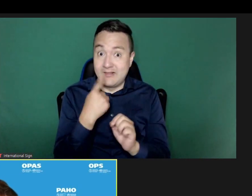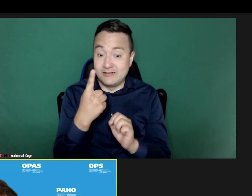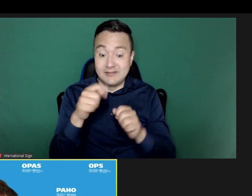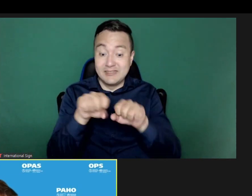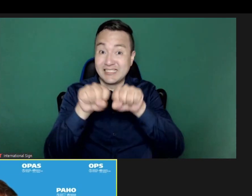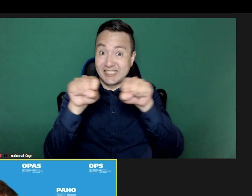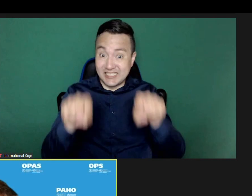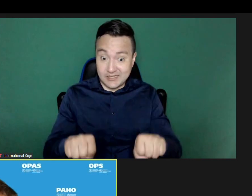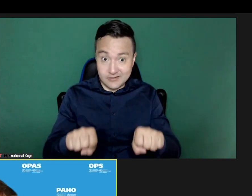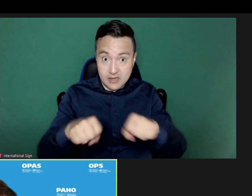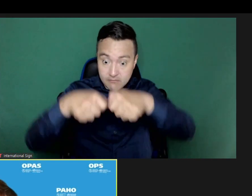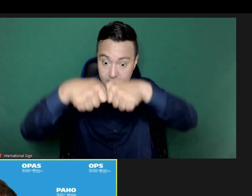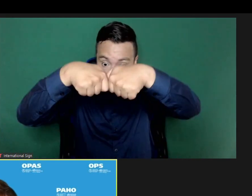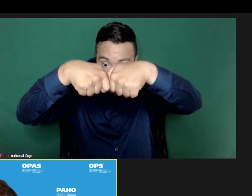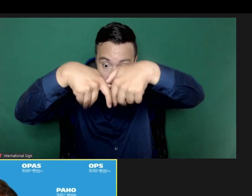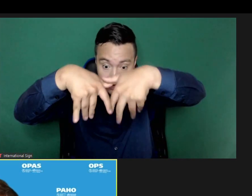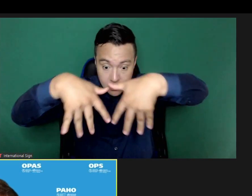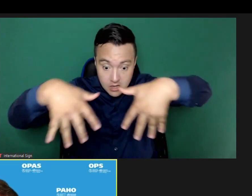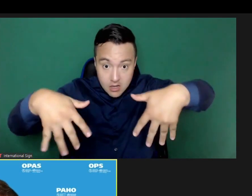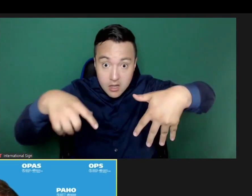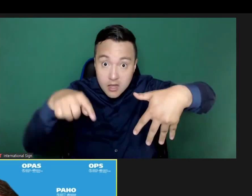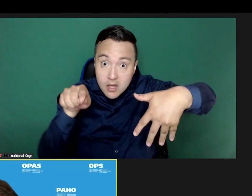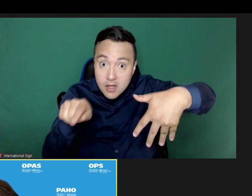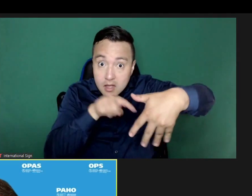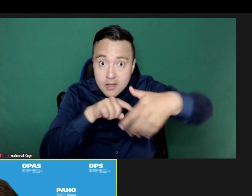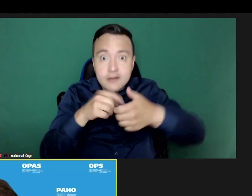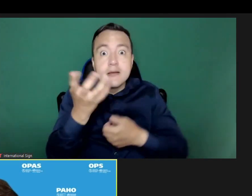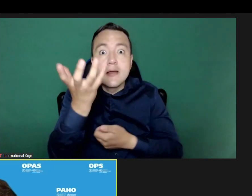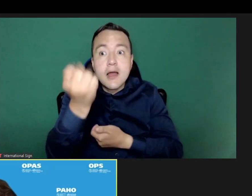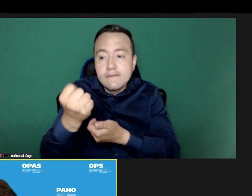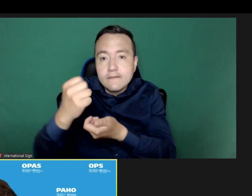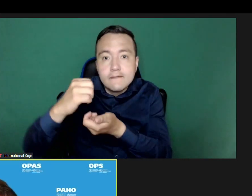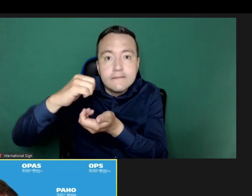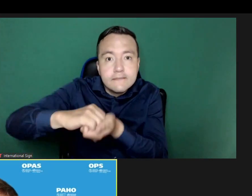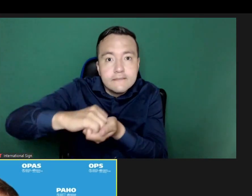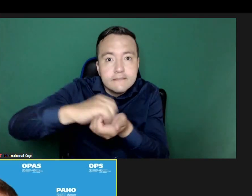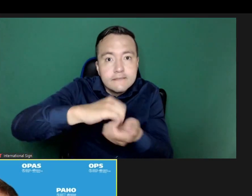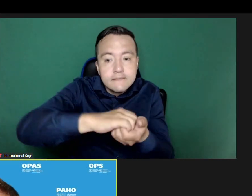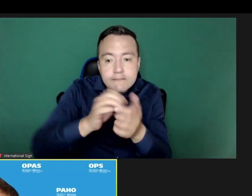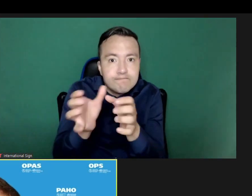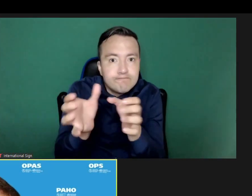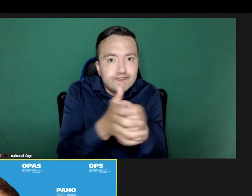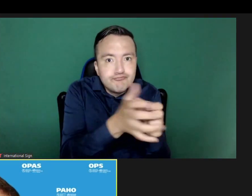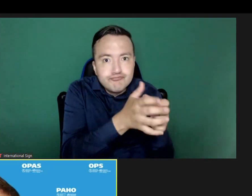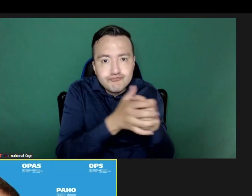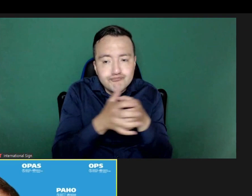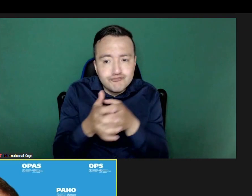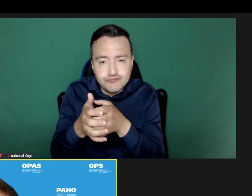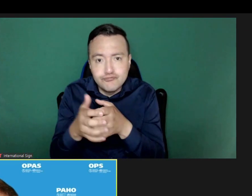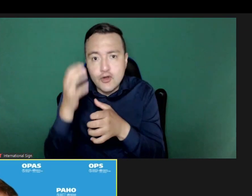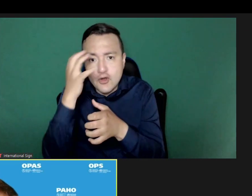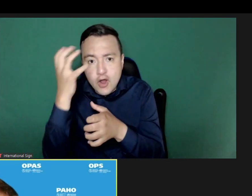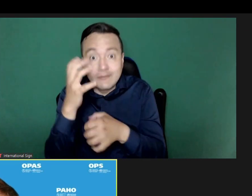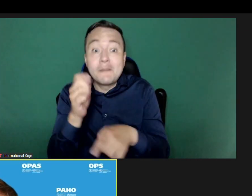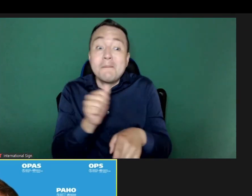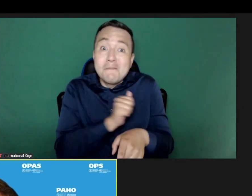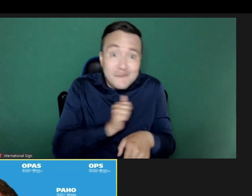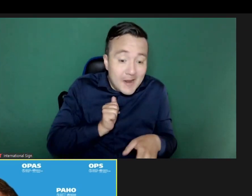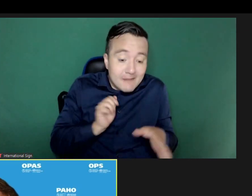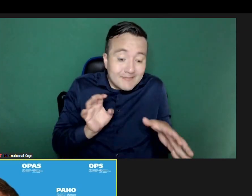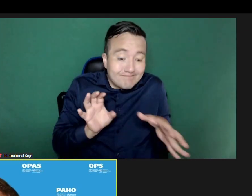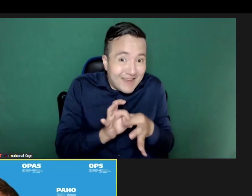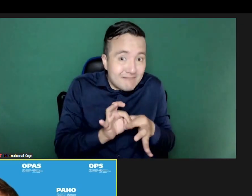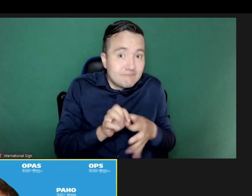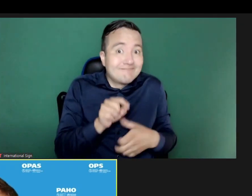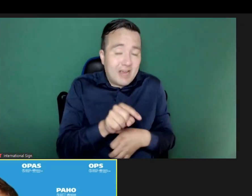organizaciones responsables de la salud y el bienestar de la población, y el sector privado tiene un papel fundamental que desempeñar ahí. La